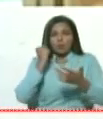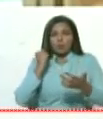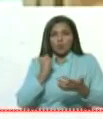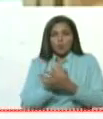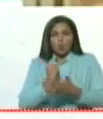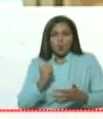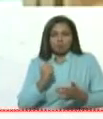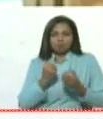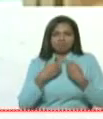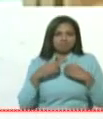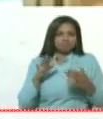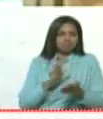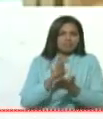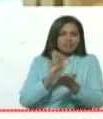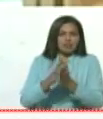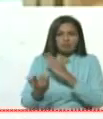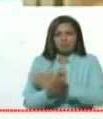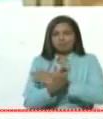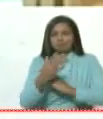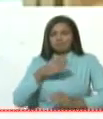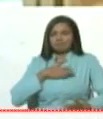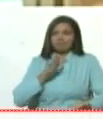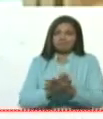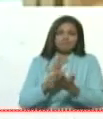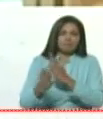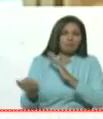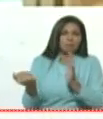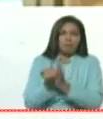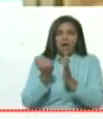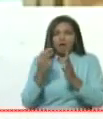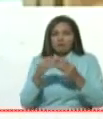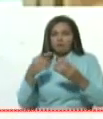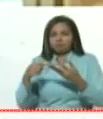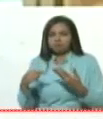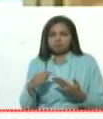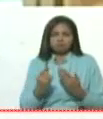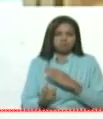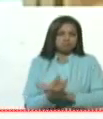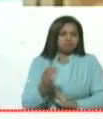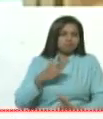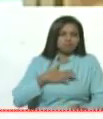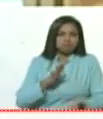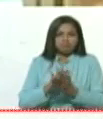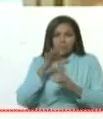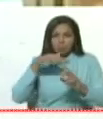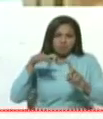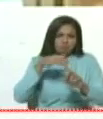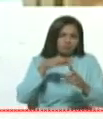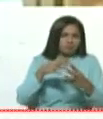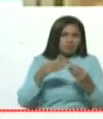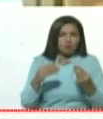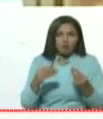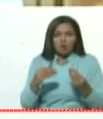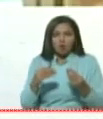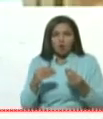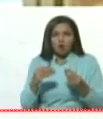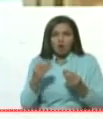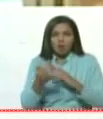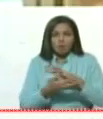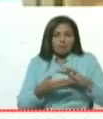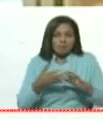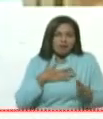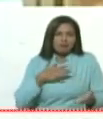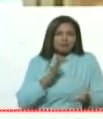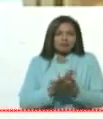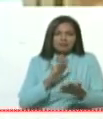rúcutu, basta de traiciones, basta de puñaladas traperas, basta de conspiraciones, basta de complot, ya